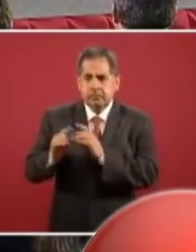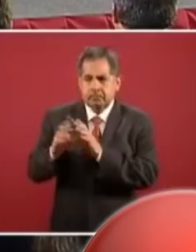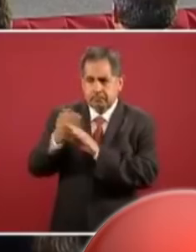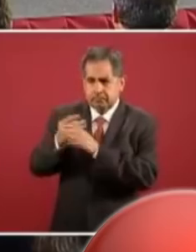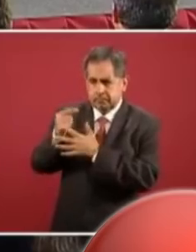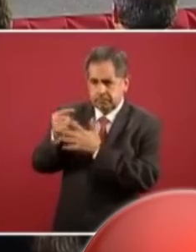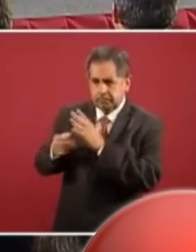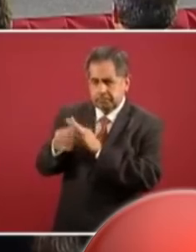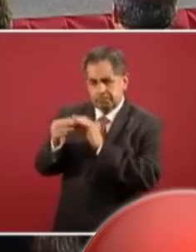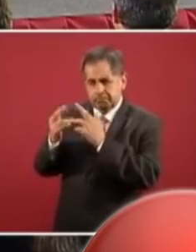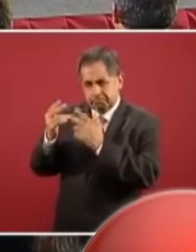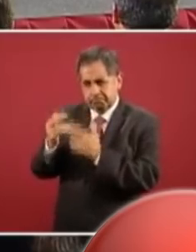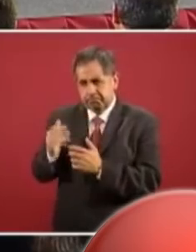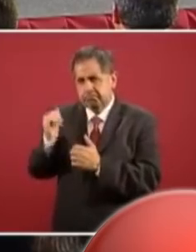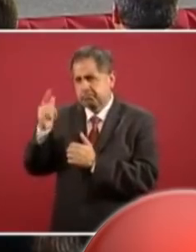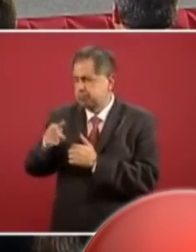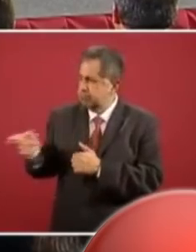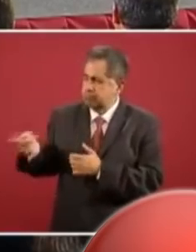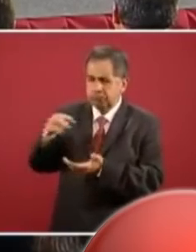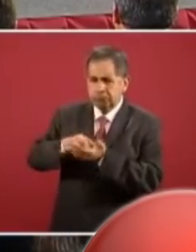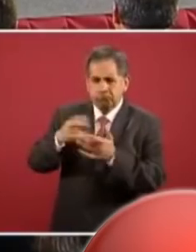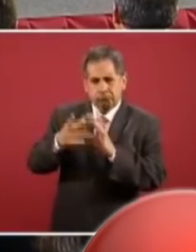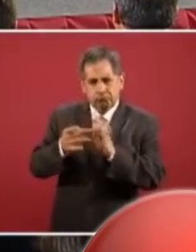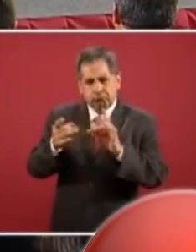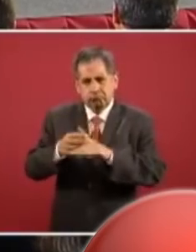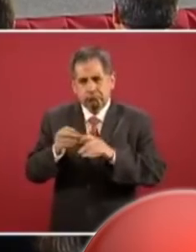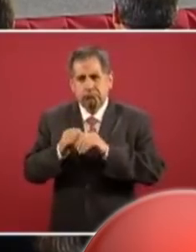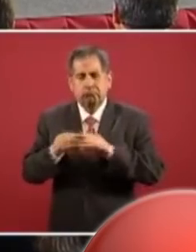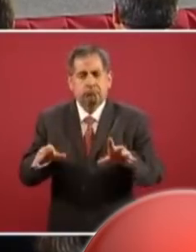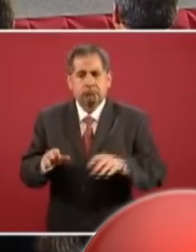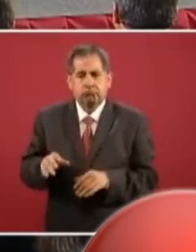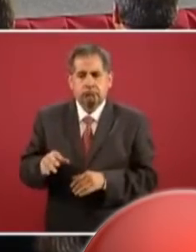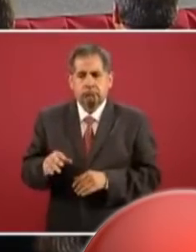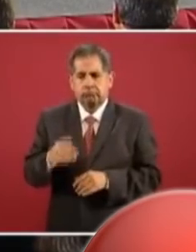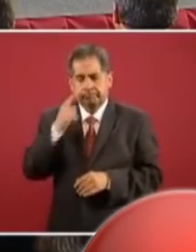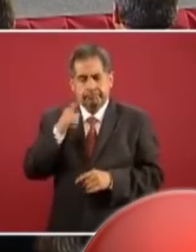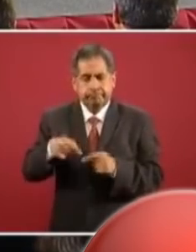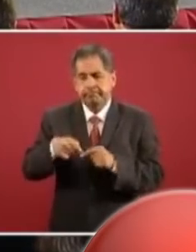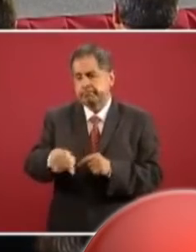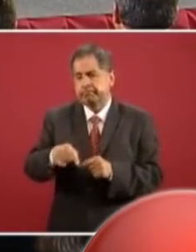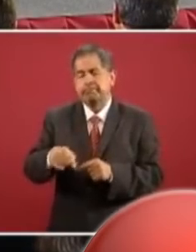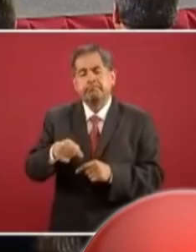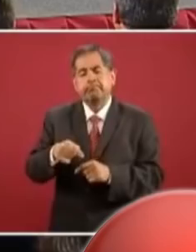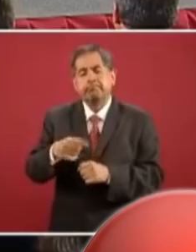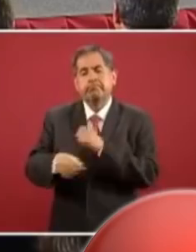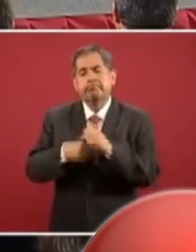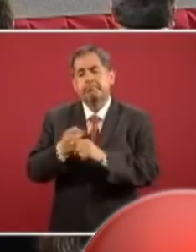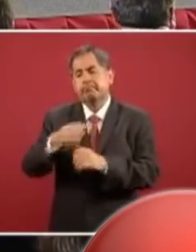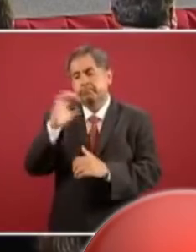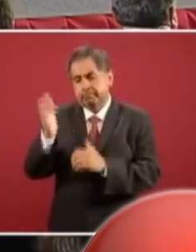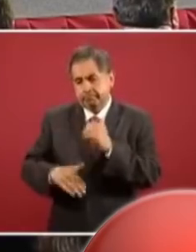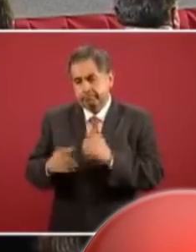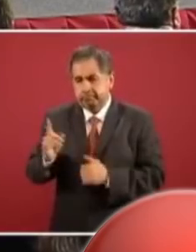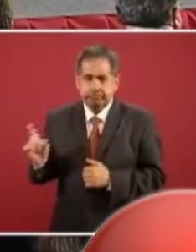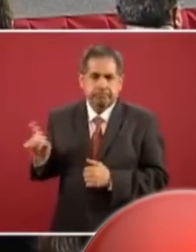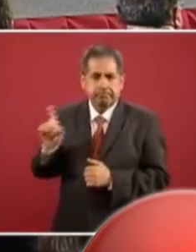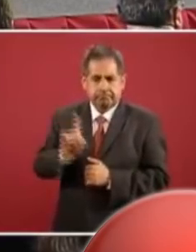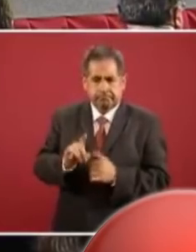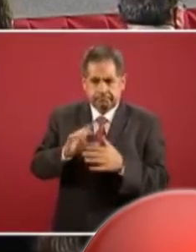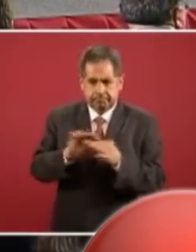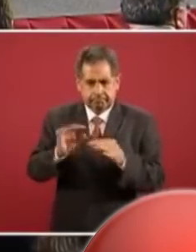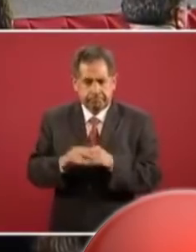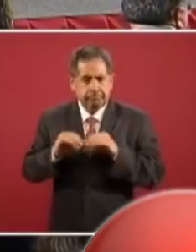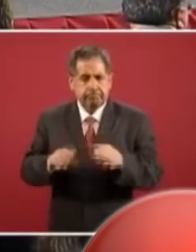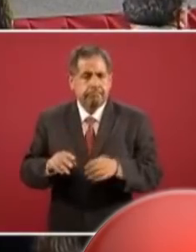afectaciones, desastres naturales, algo que puedas, porque estamos por terminar el año y